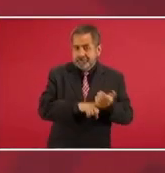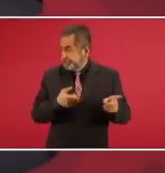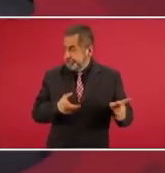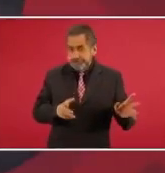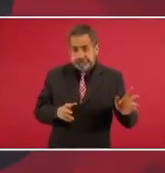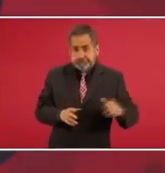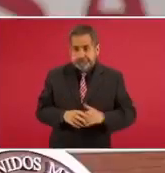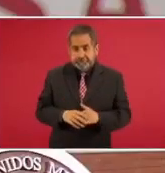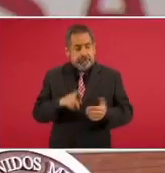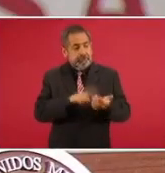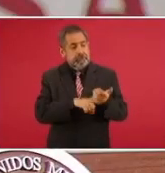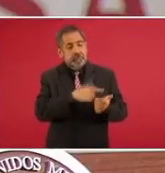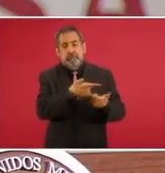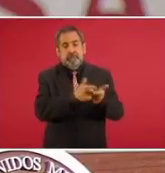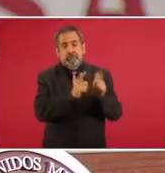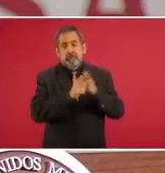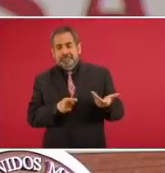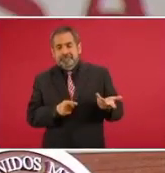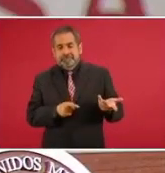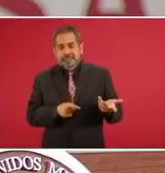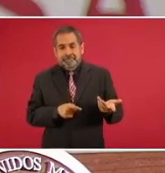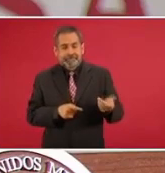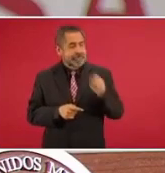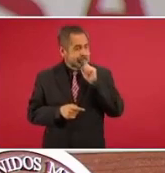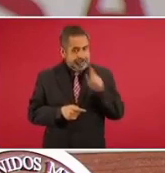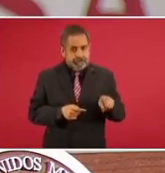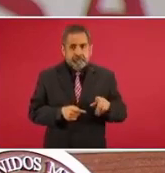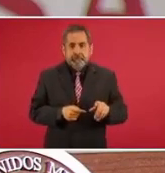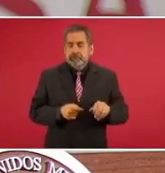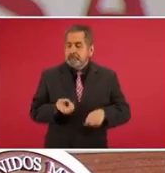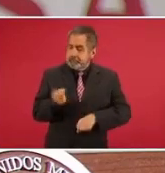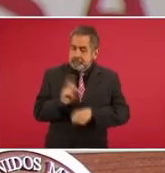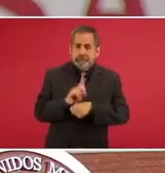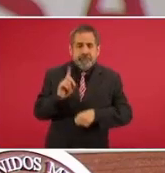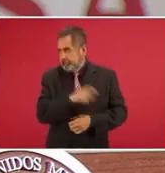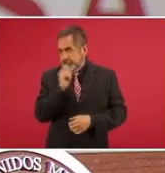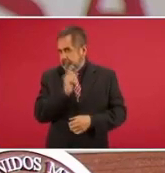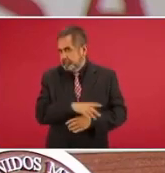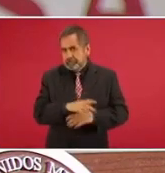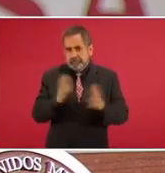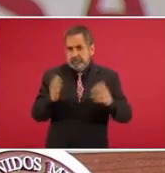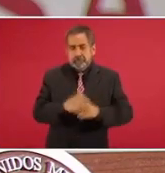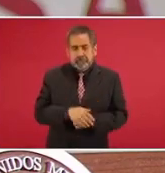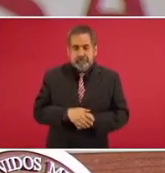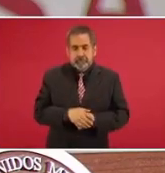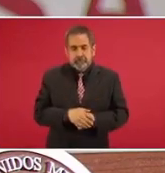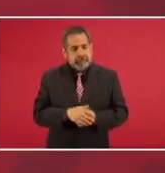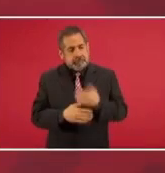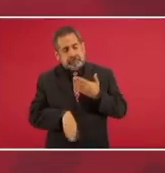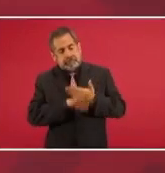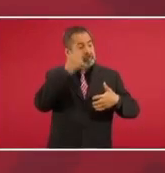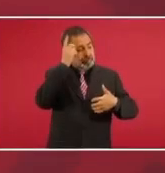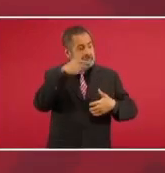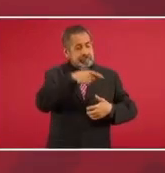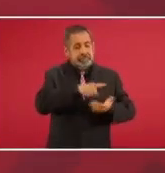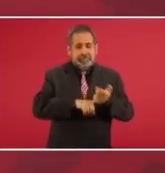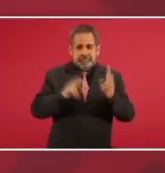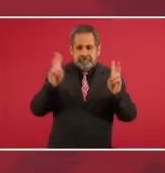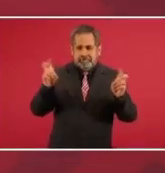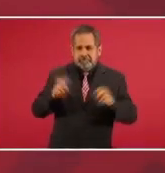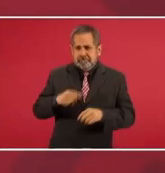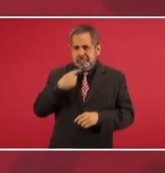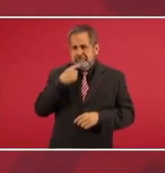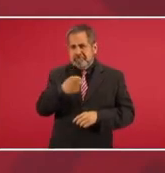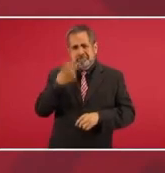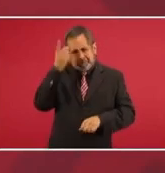candidato de un partido conservador que todos los días se dedican a estarnos atacando bueno lo voy a